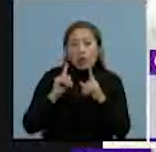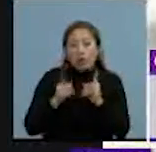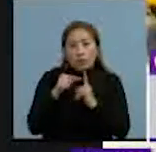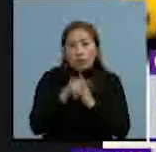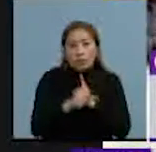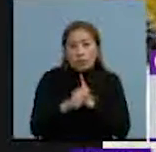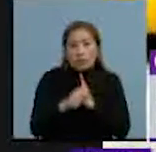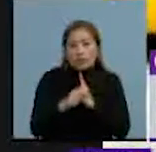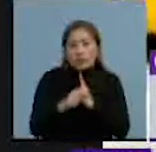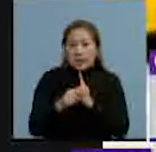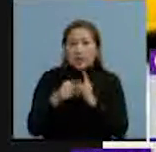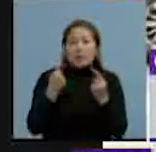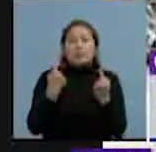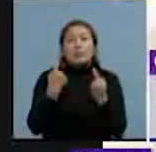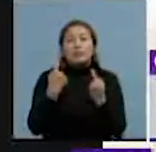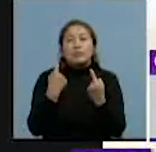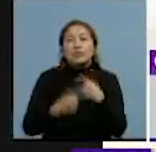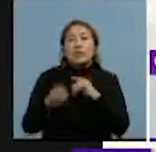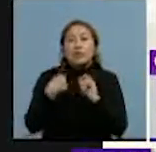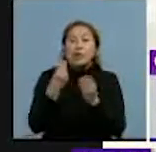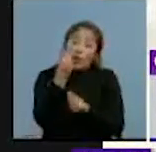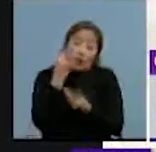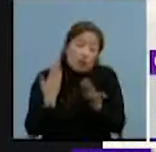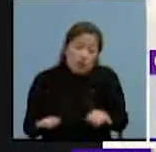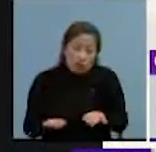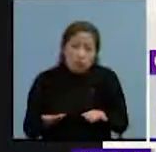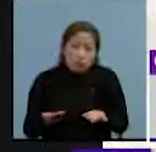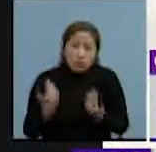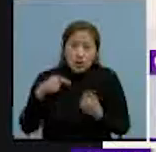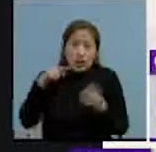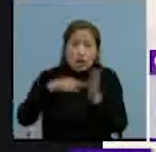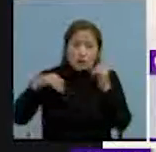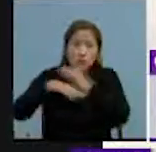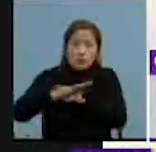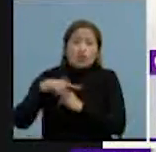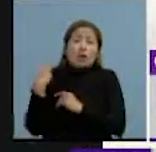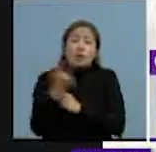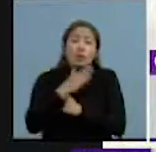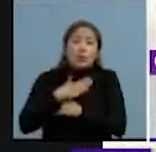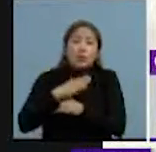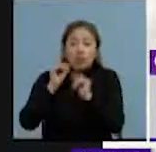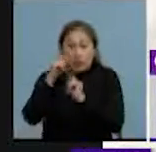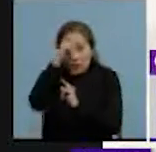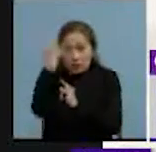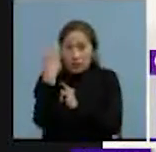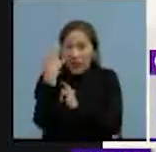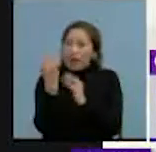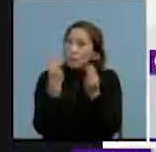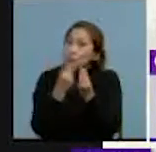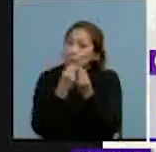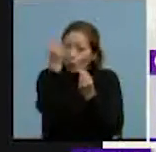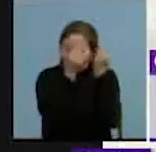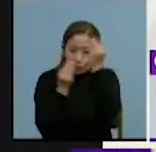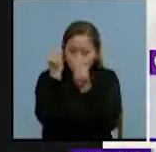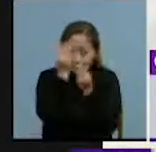también los productos de consumo en nuestra ciudad y a nivel nacional, ya que hay mucha